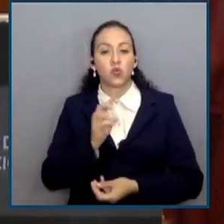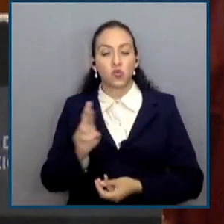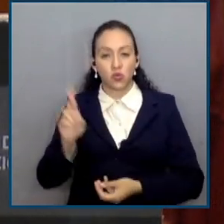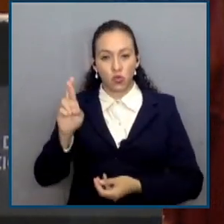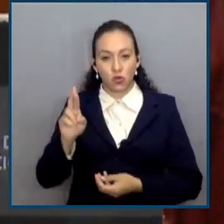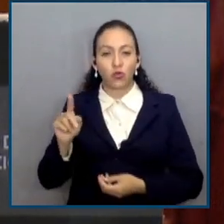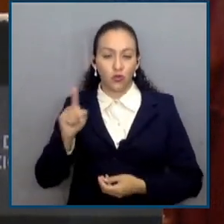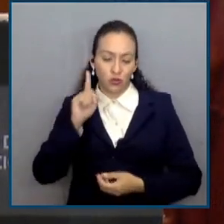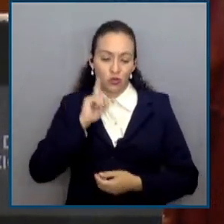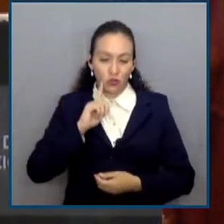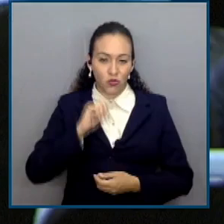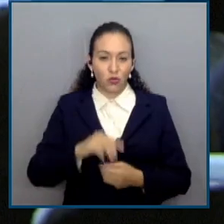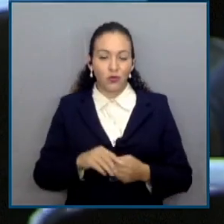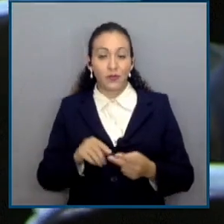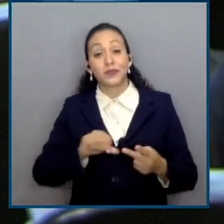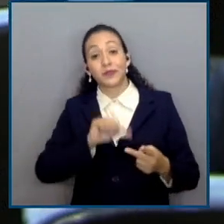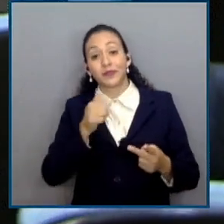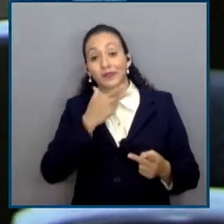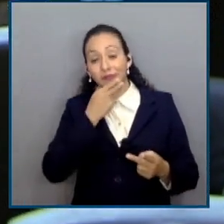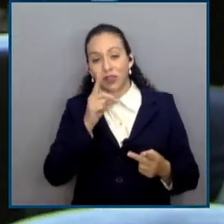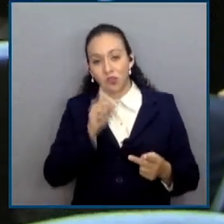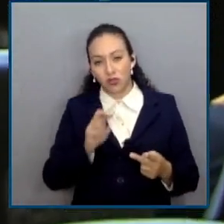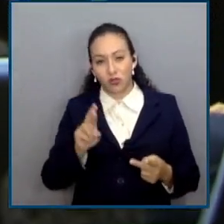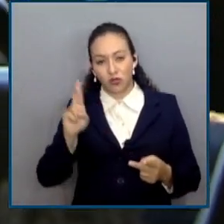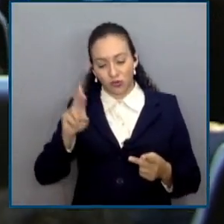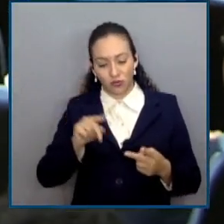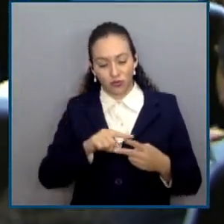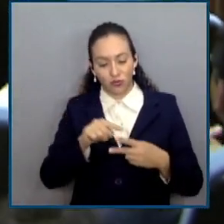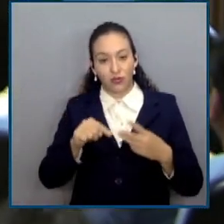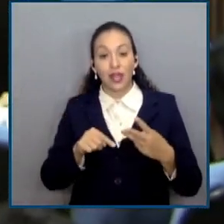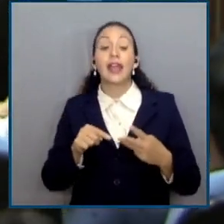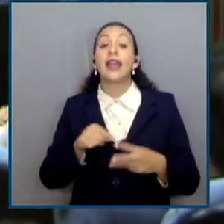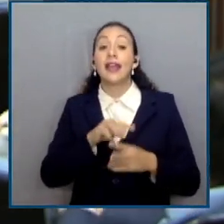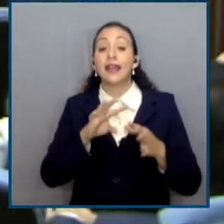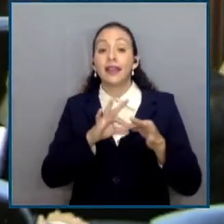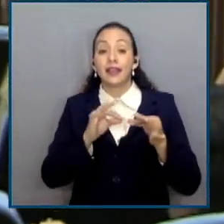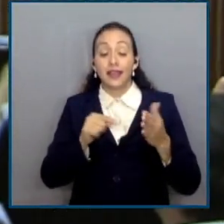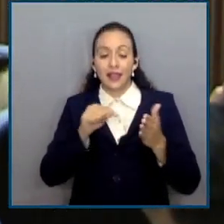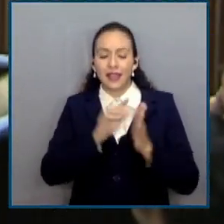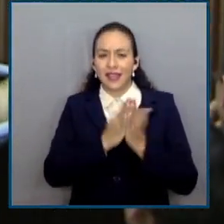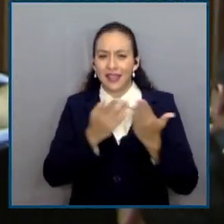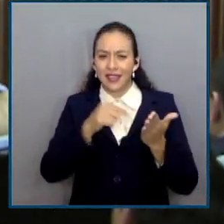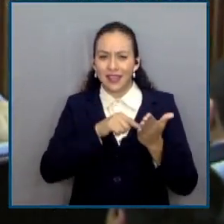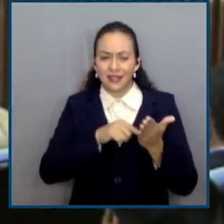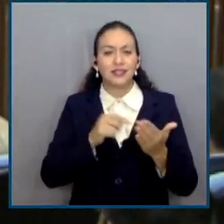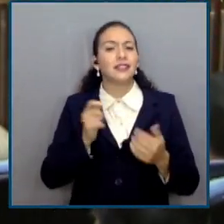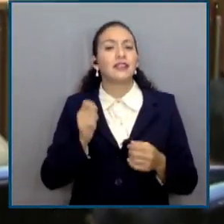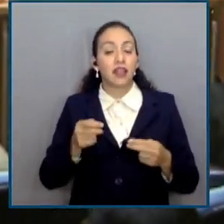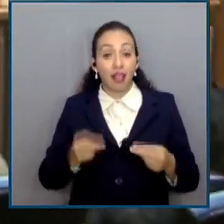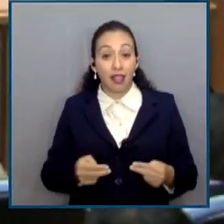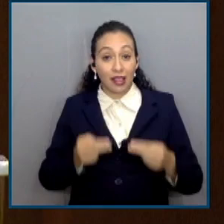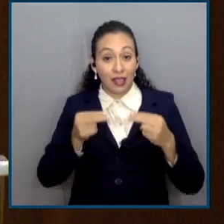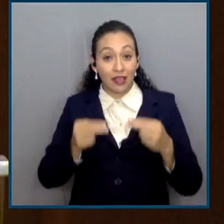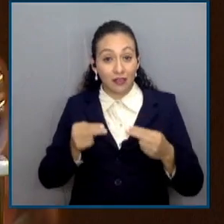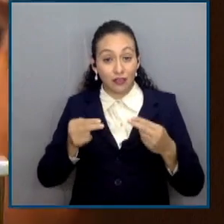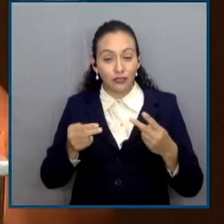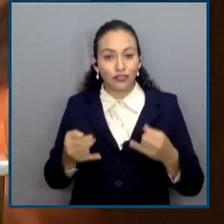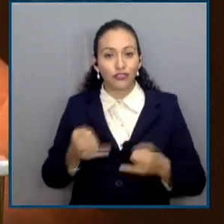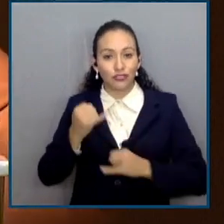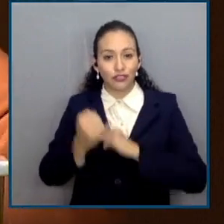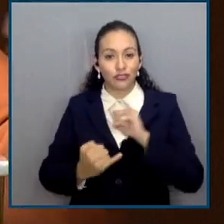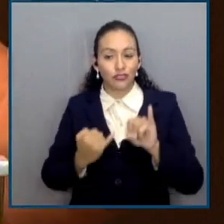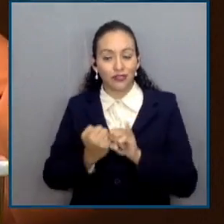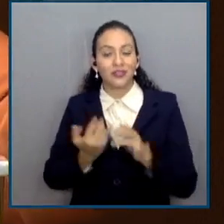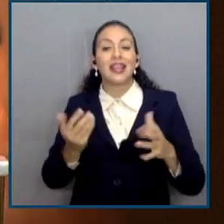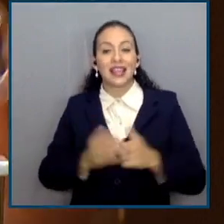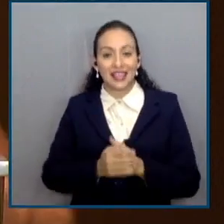doctor Carlos Esplugues Mata, la ministra enfatizó que el comercio ha sido un puente entre culturas, incluso un creador de cultura y de